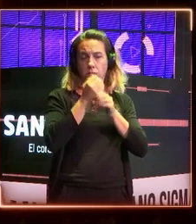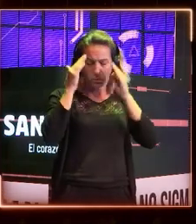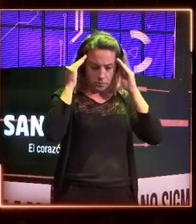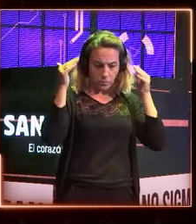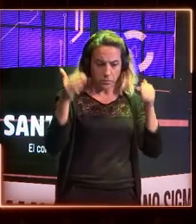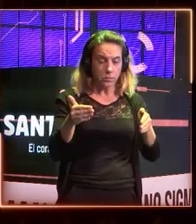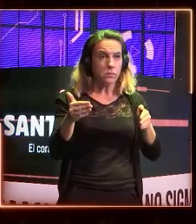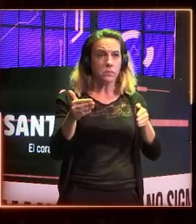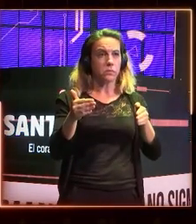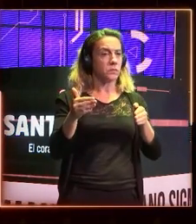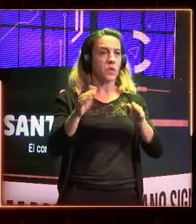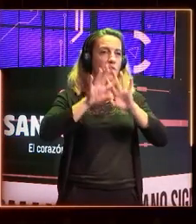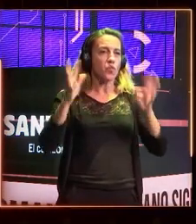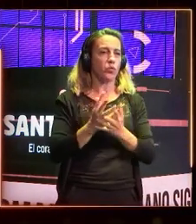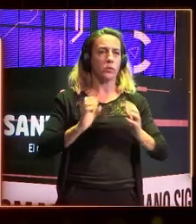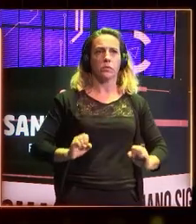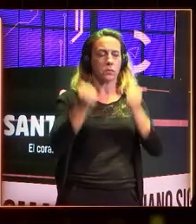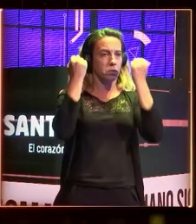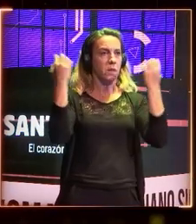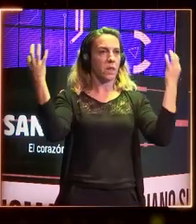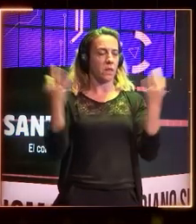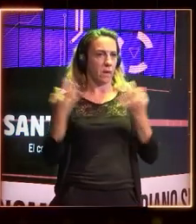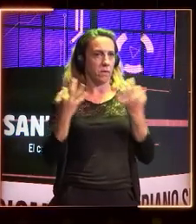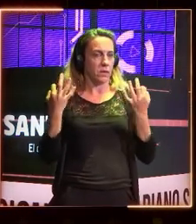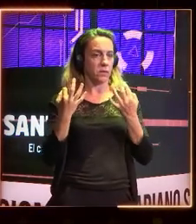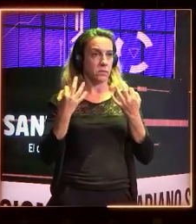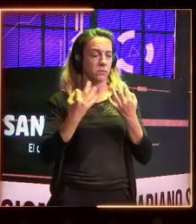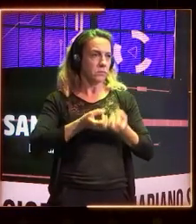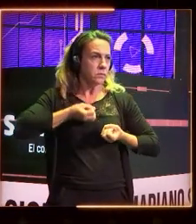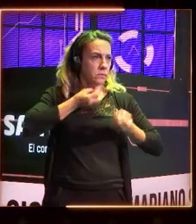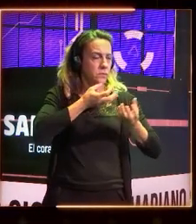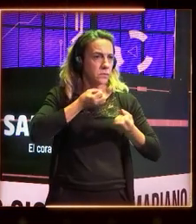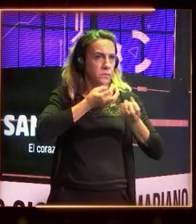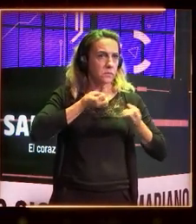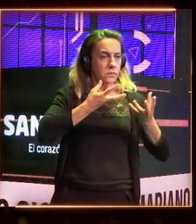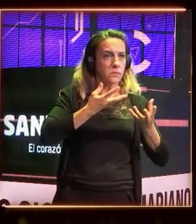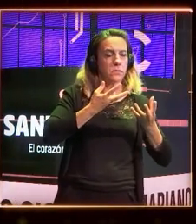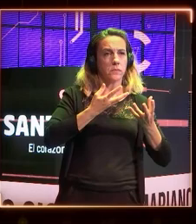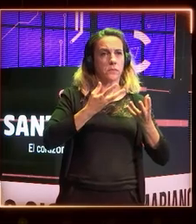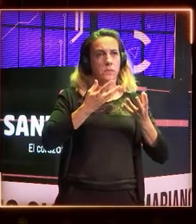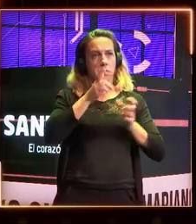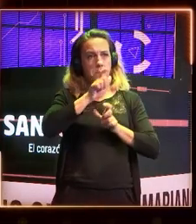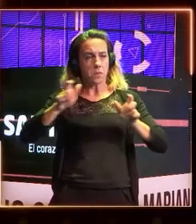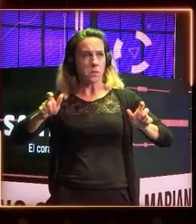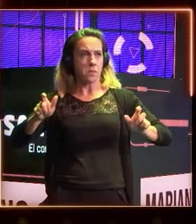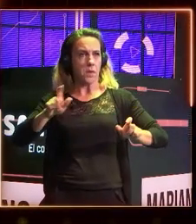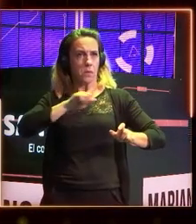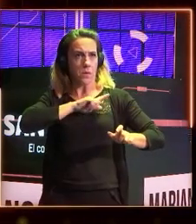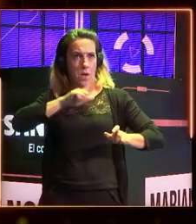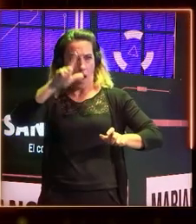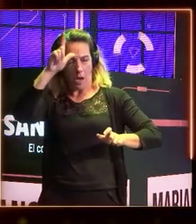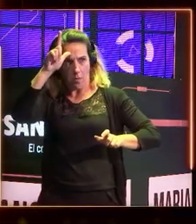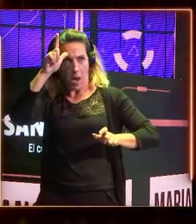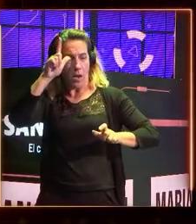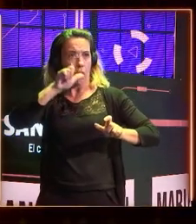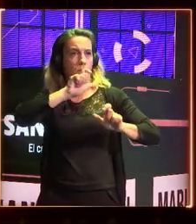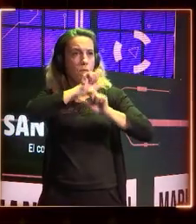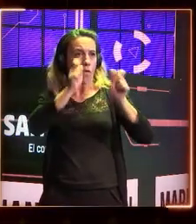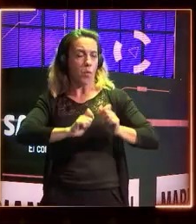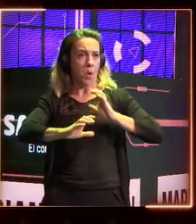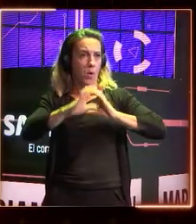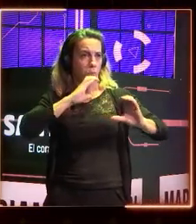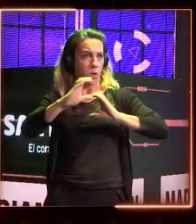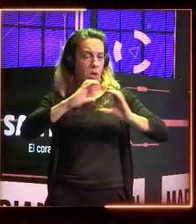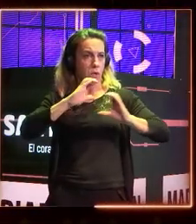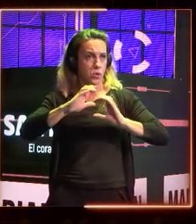ni menos que salvar el mundo y les dicen y les cuentan relativ rápido que los alemanes tienen una manera de de comunicarse entre ellos que es a través de una